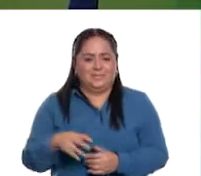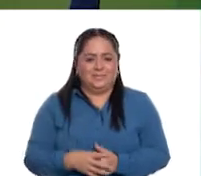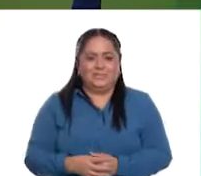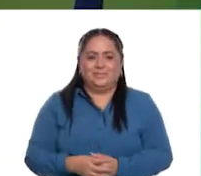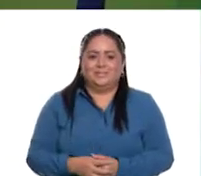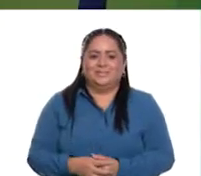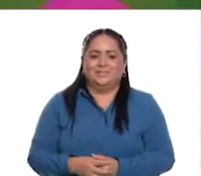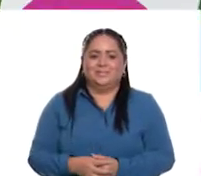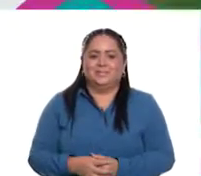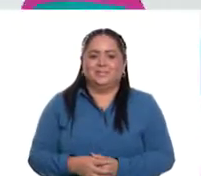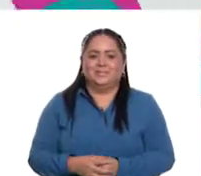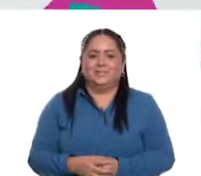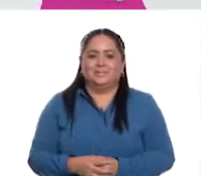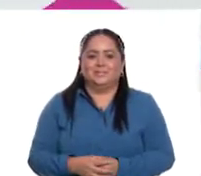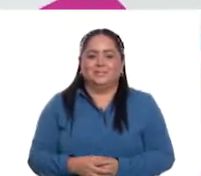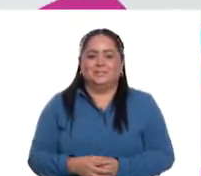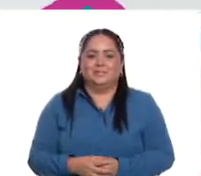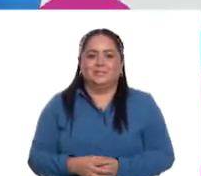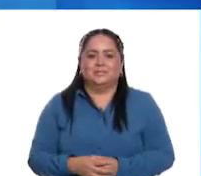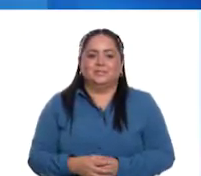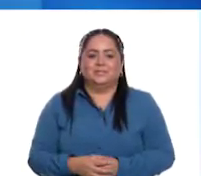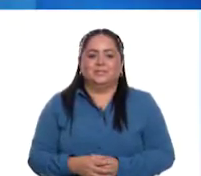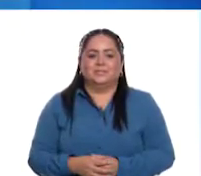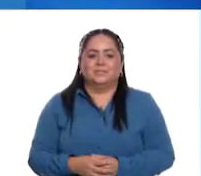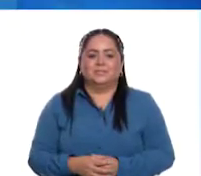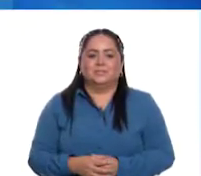¡Carola, Agustín, les toca!